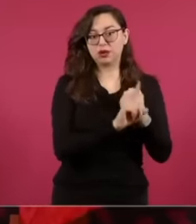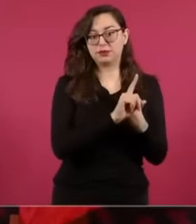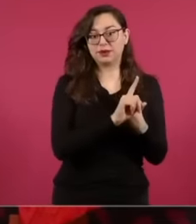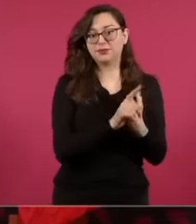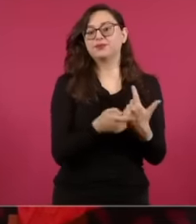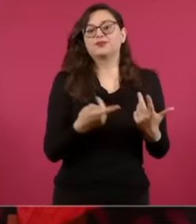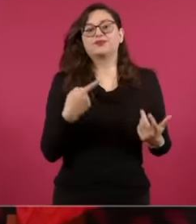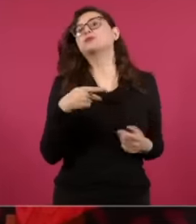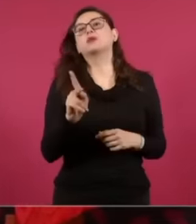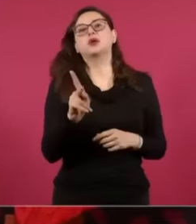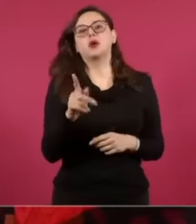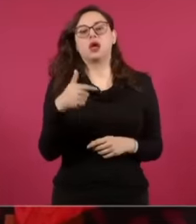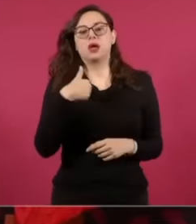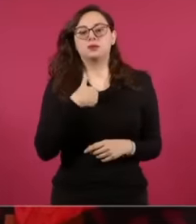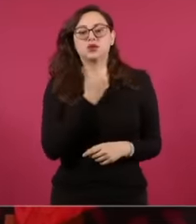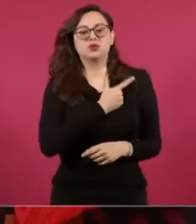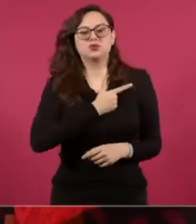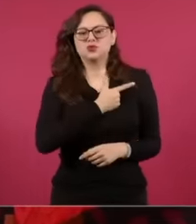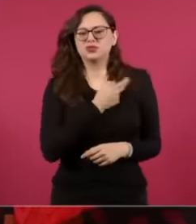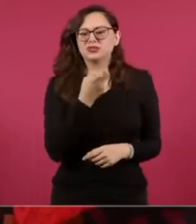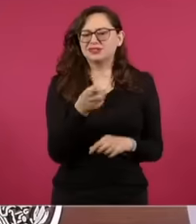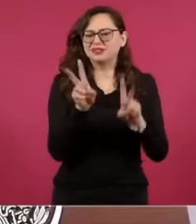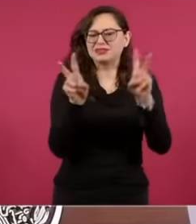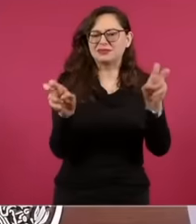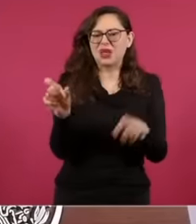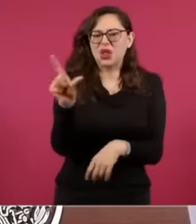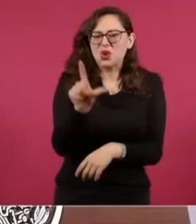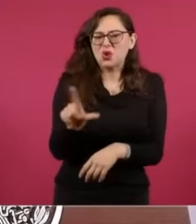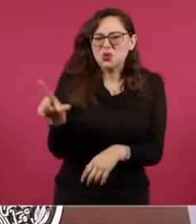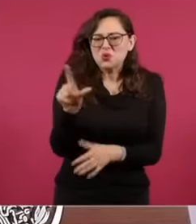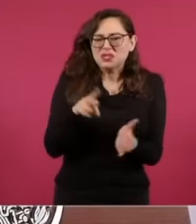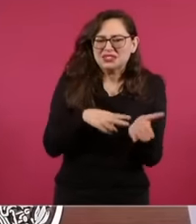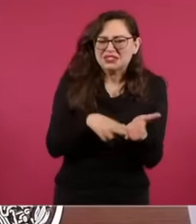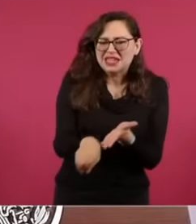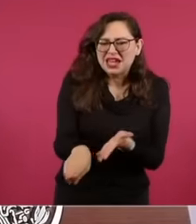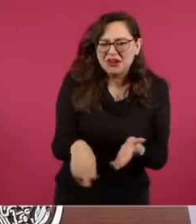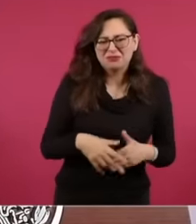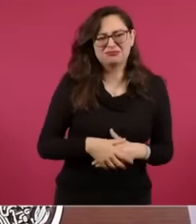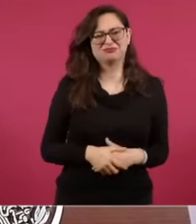de lunes negro. ¿Por qué no lunes blanco?